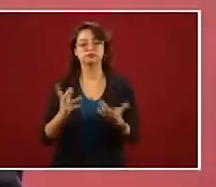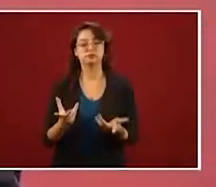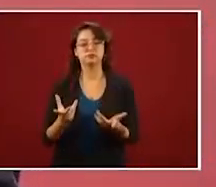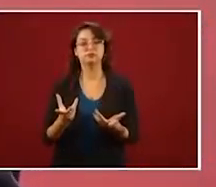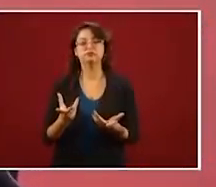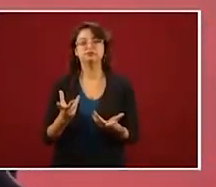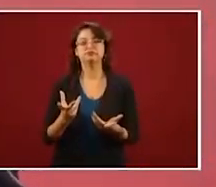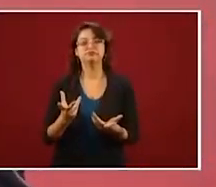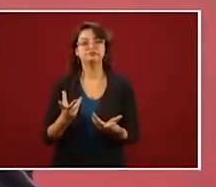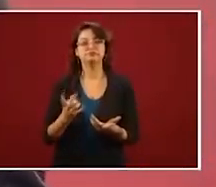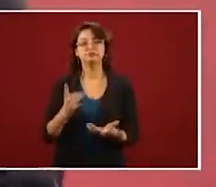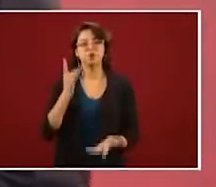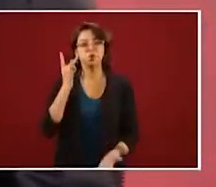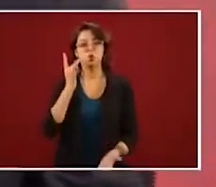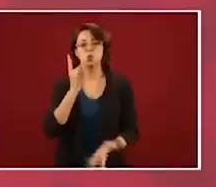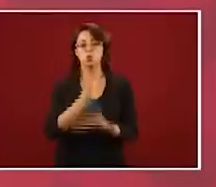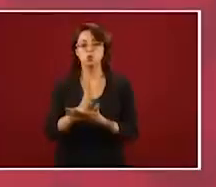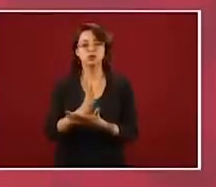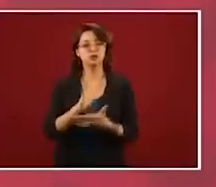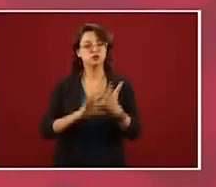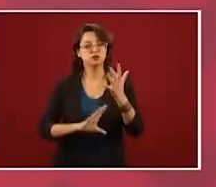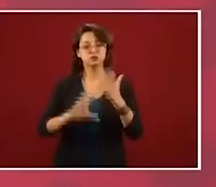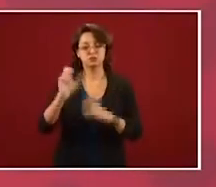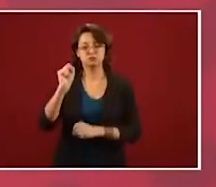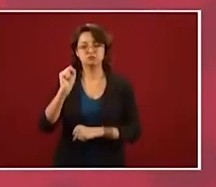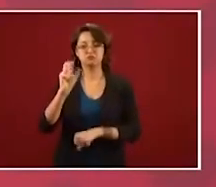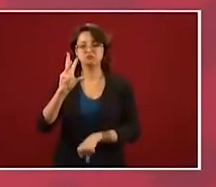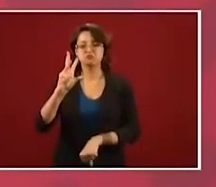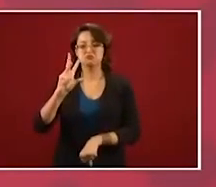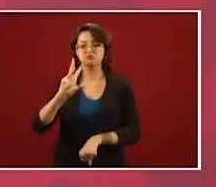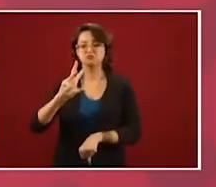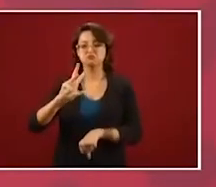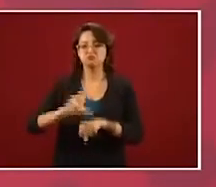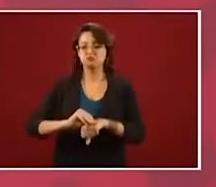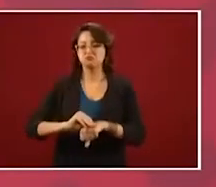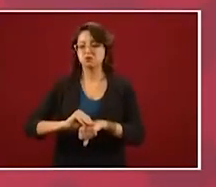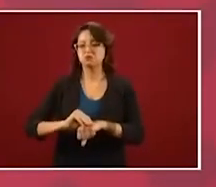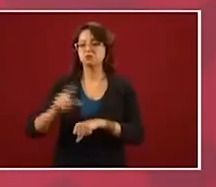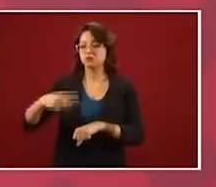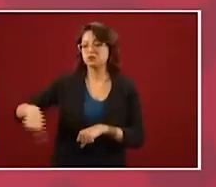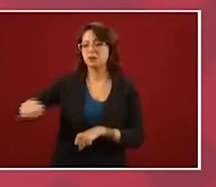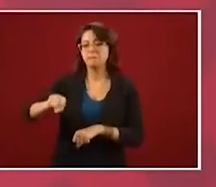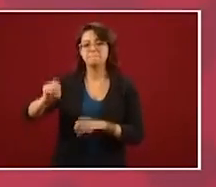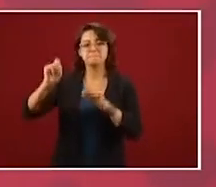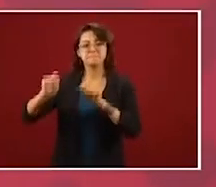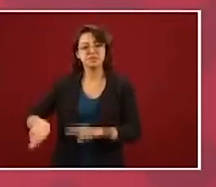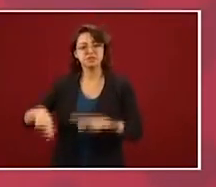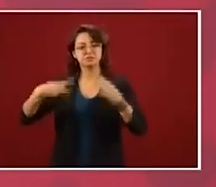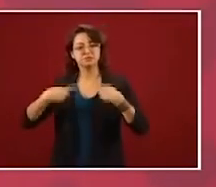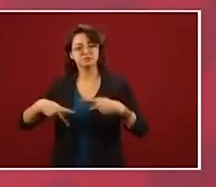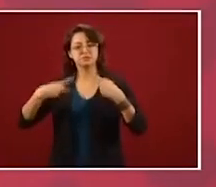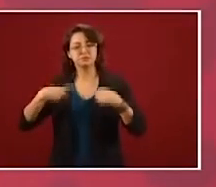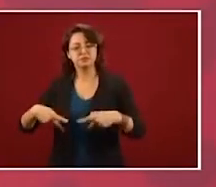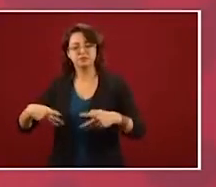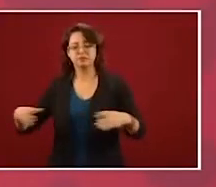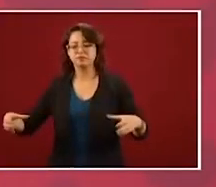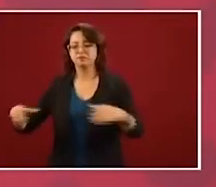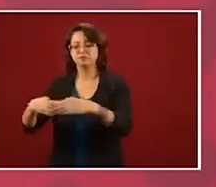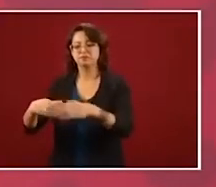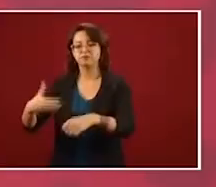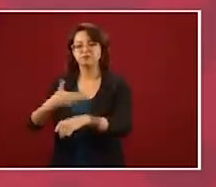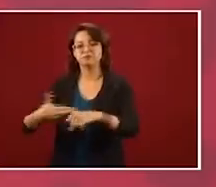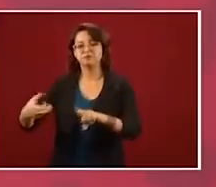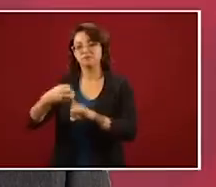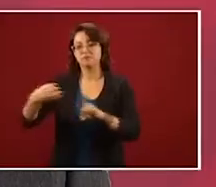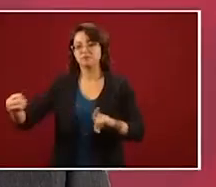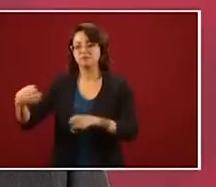la defensa, la organización de grupos de ciudadanos para la defensa, es